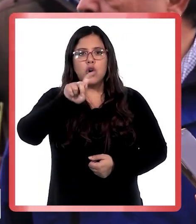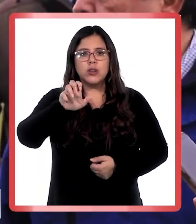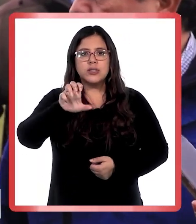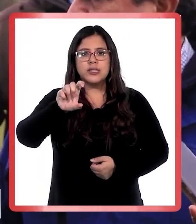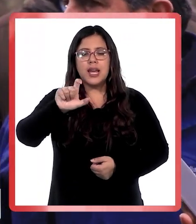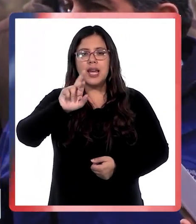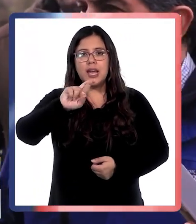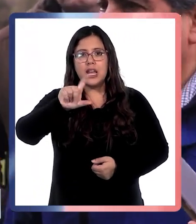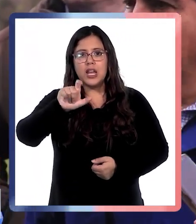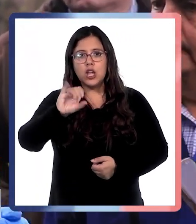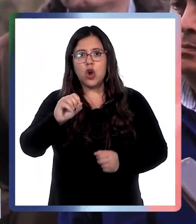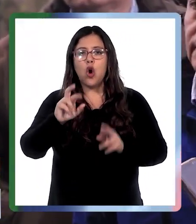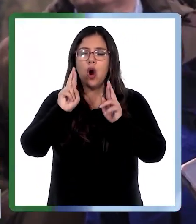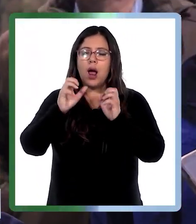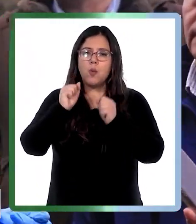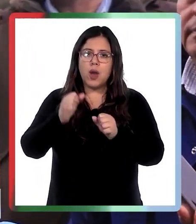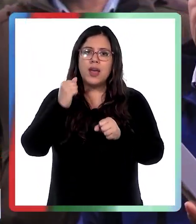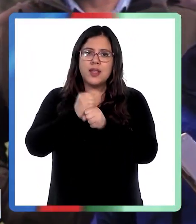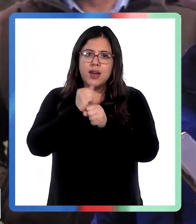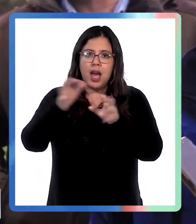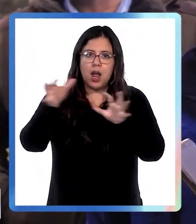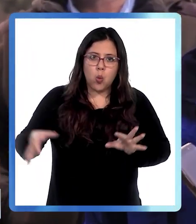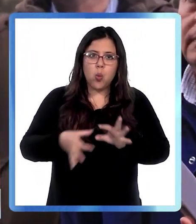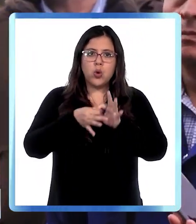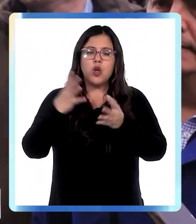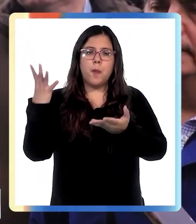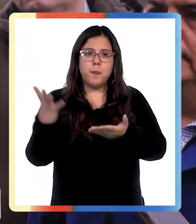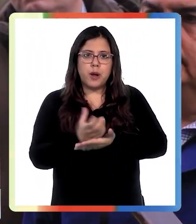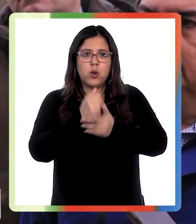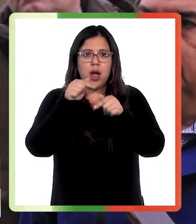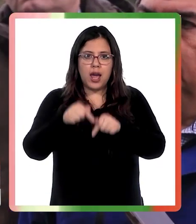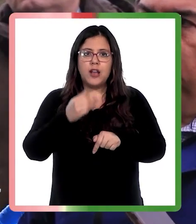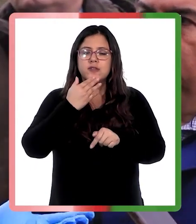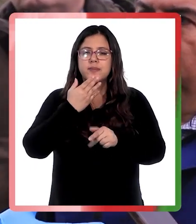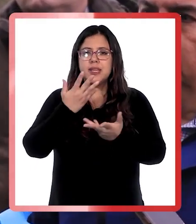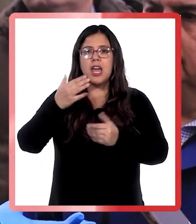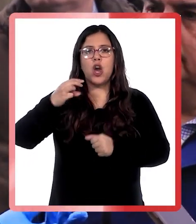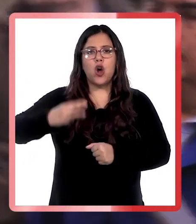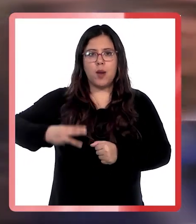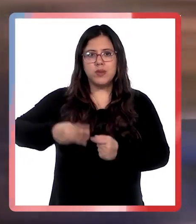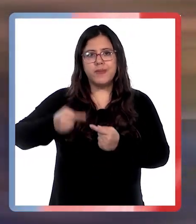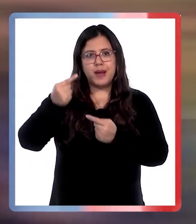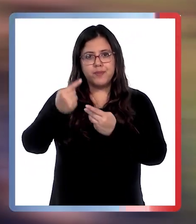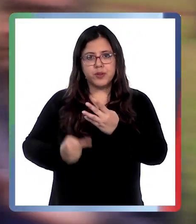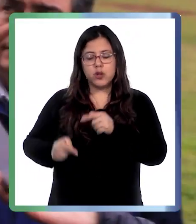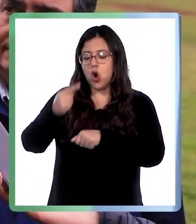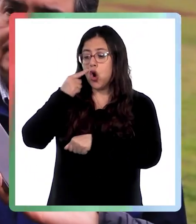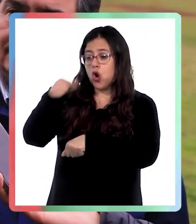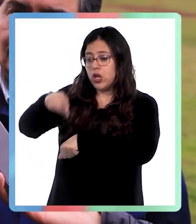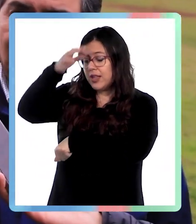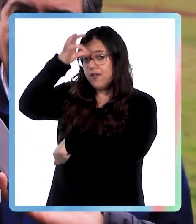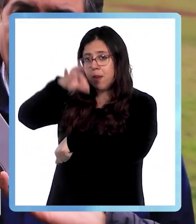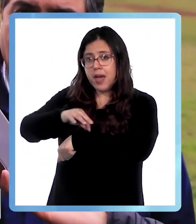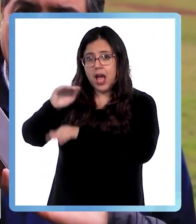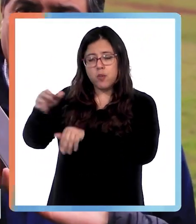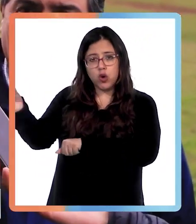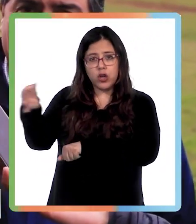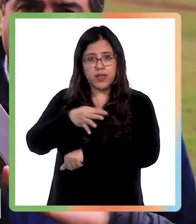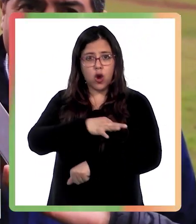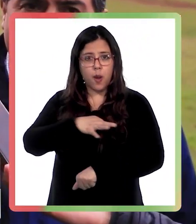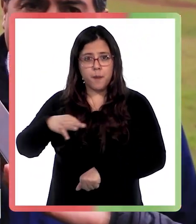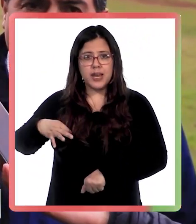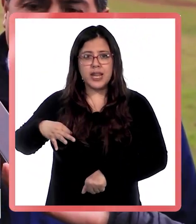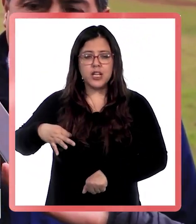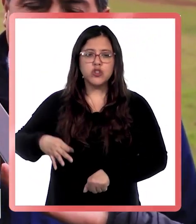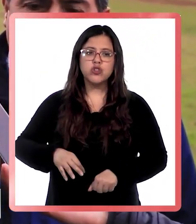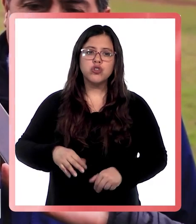la corporación de la carne trabajemos juntos para que logremos esto también con los con Los municipio esta enfermedad Como decía el